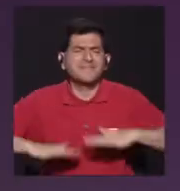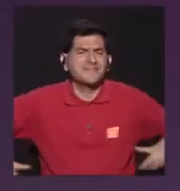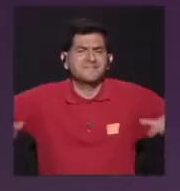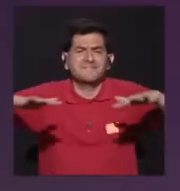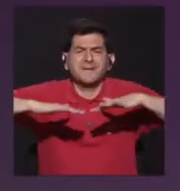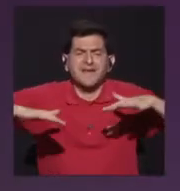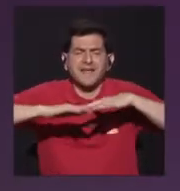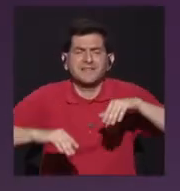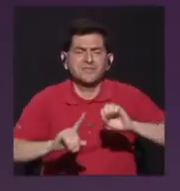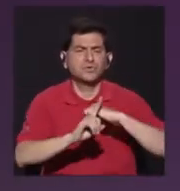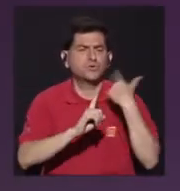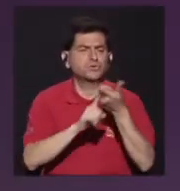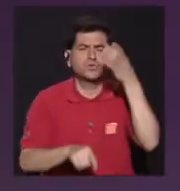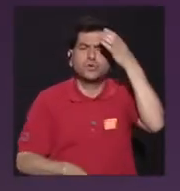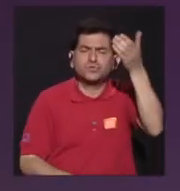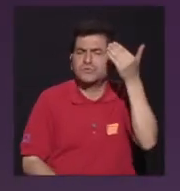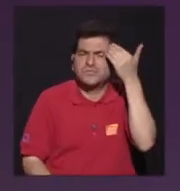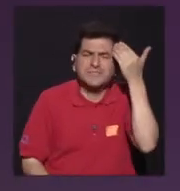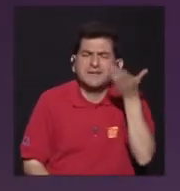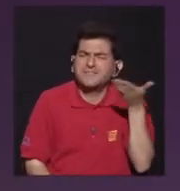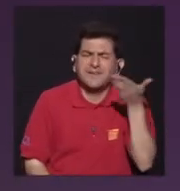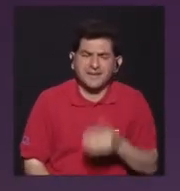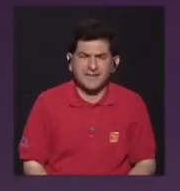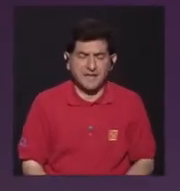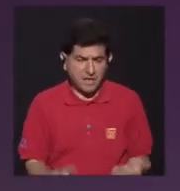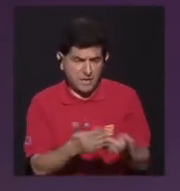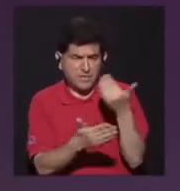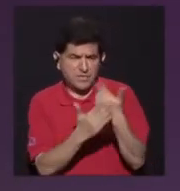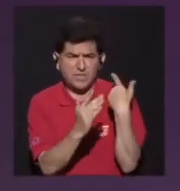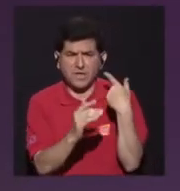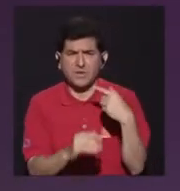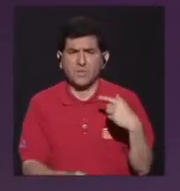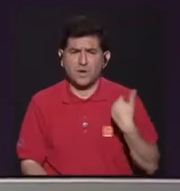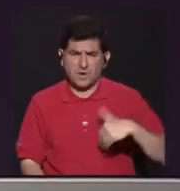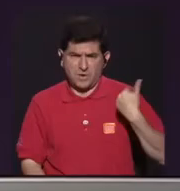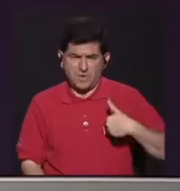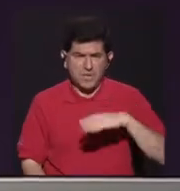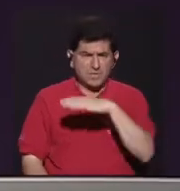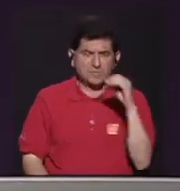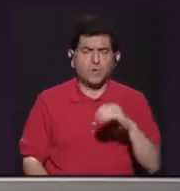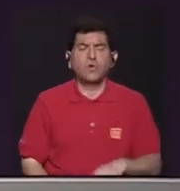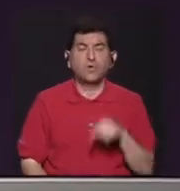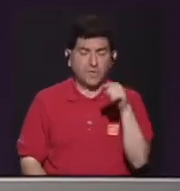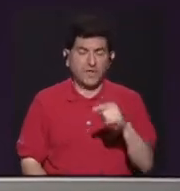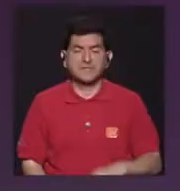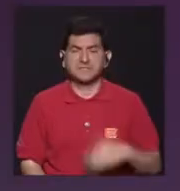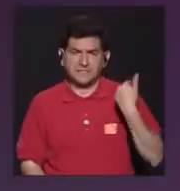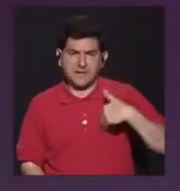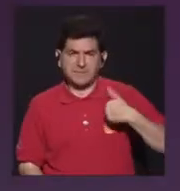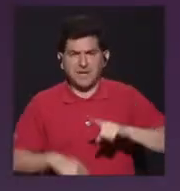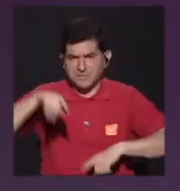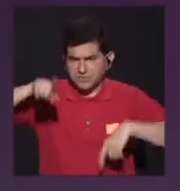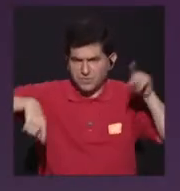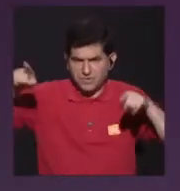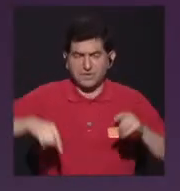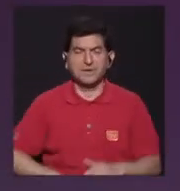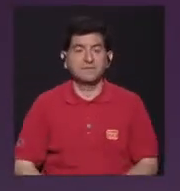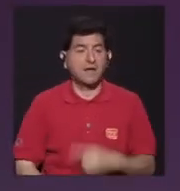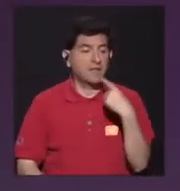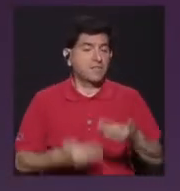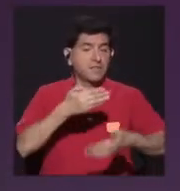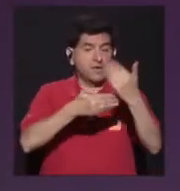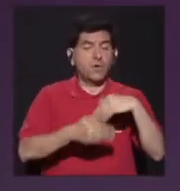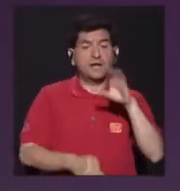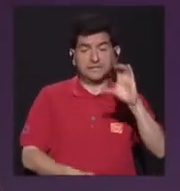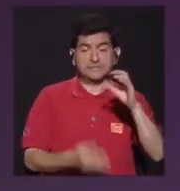espacios socioculturales de las nuevas masculinidades o de las masculinidades diversas? Bueno, yo creo que como lo que decía César